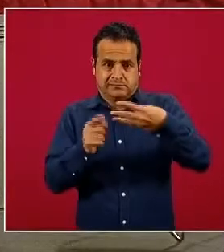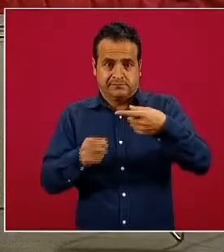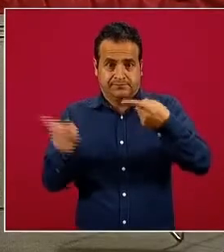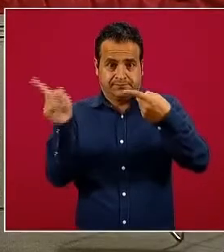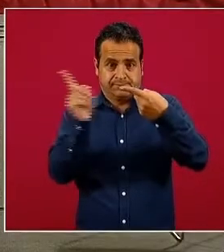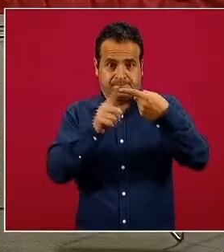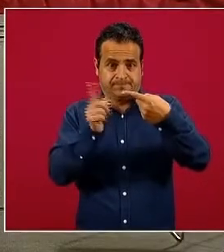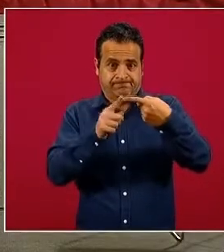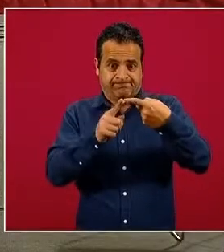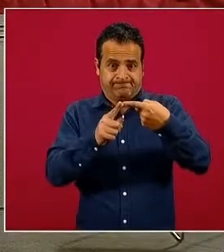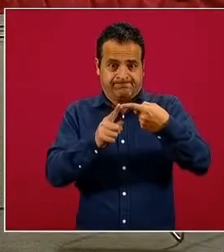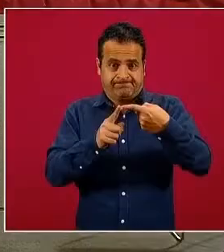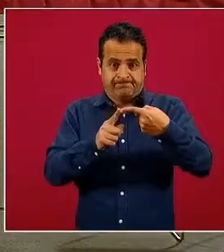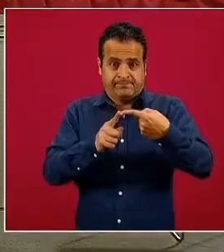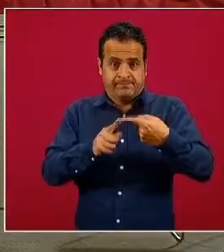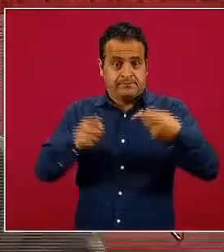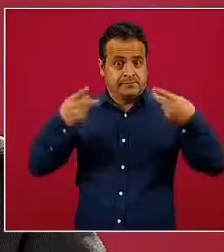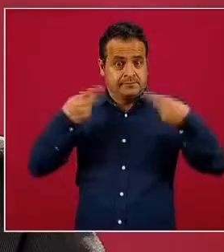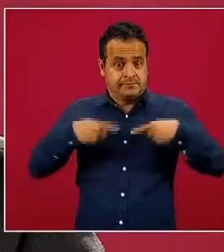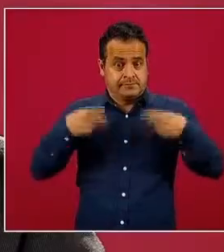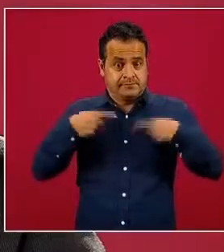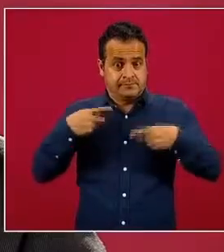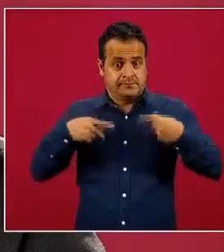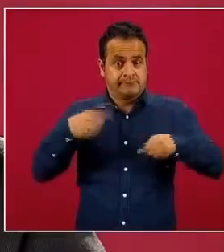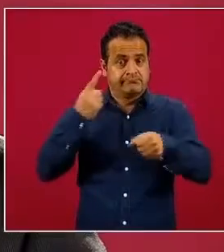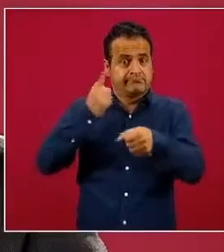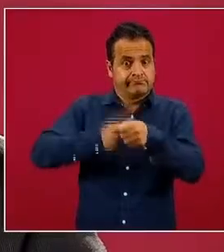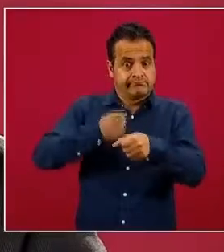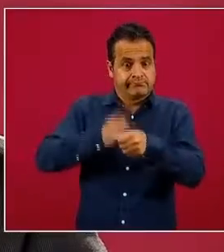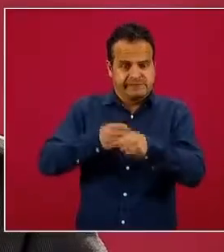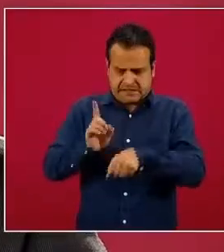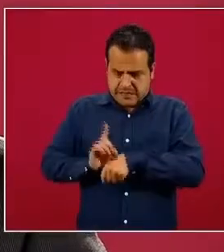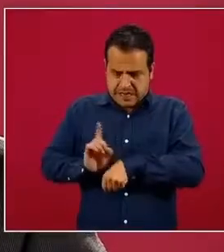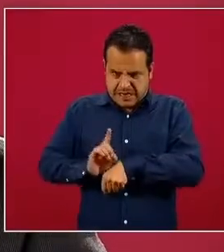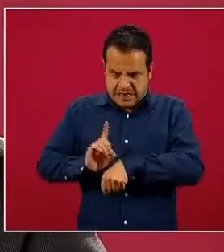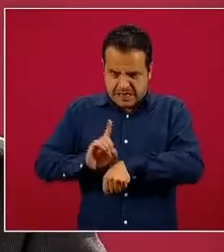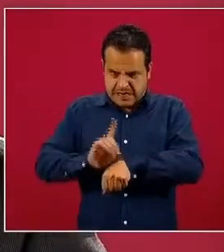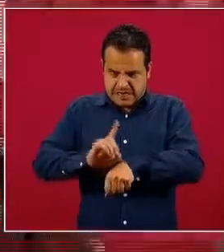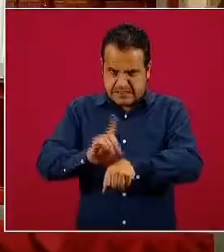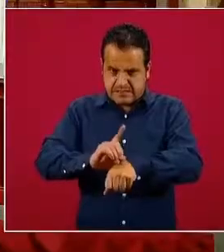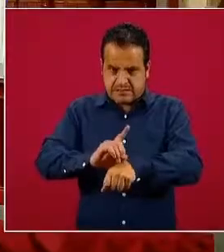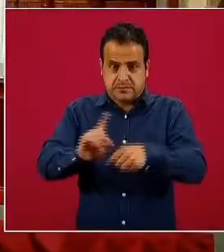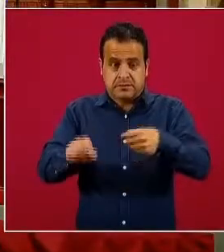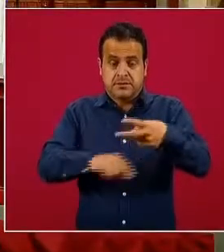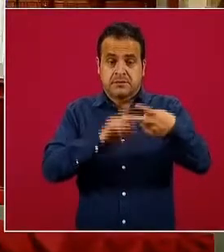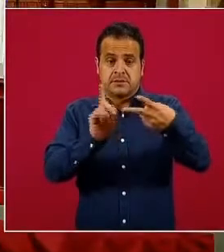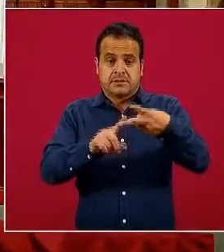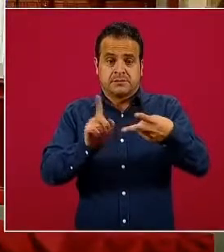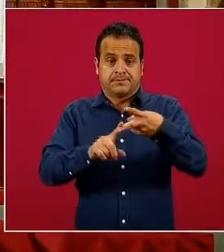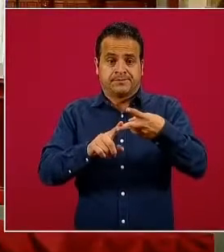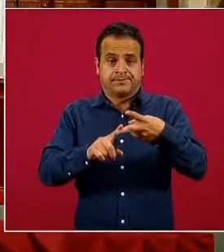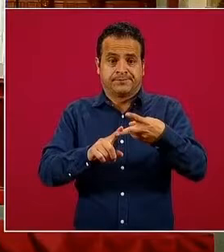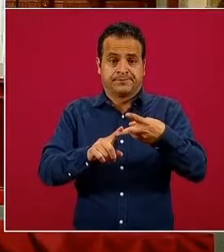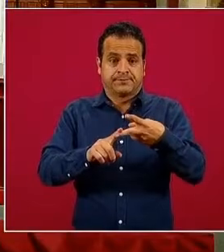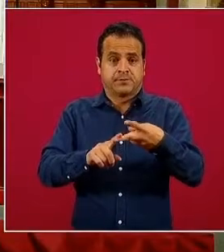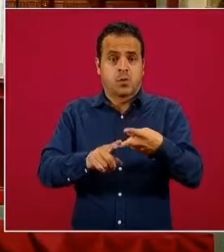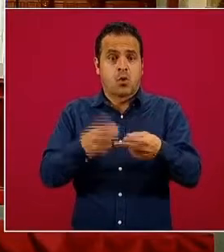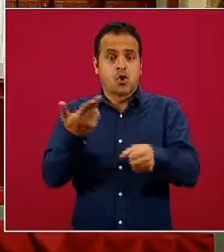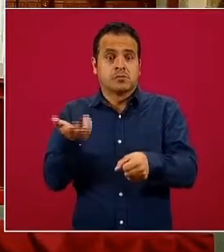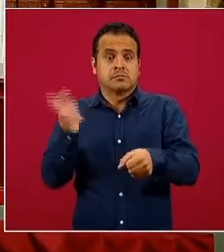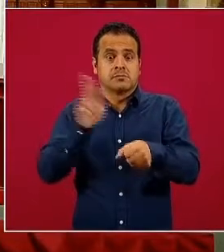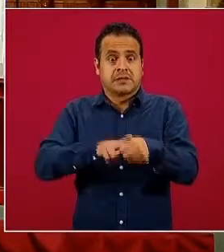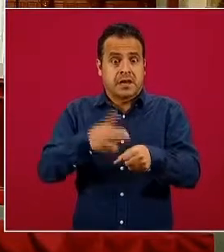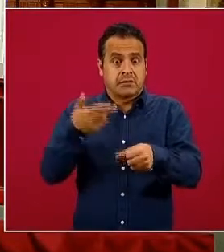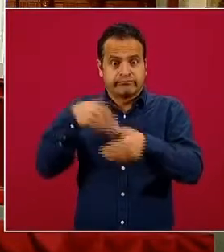cantidad de personas que se registran enfermas por día, la cantidad de personas que serán hospitalizadas por